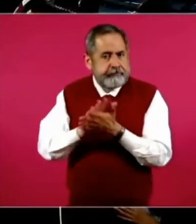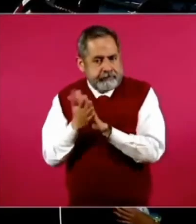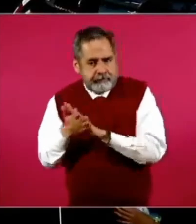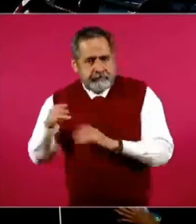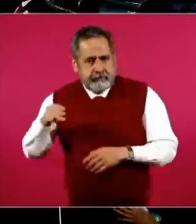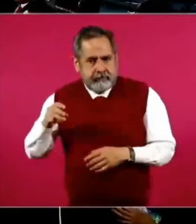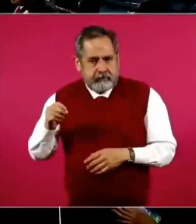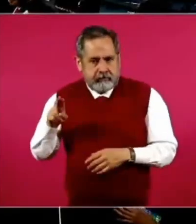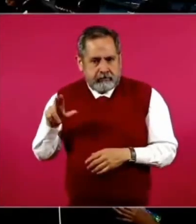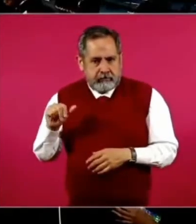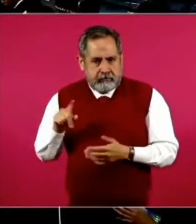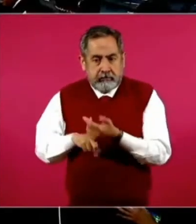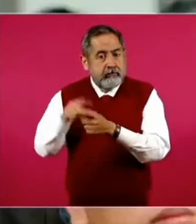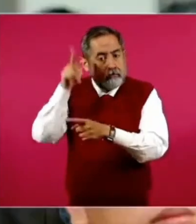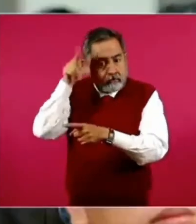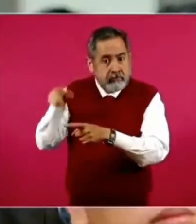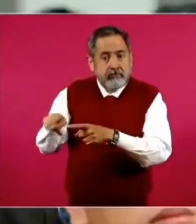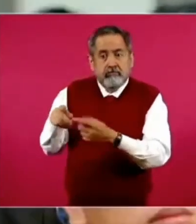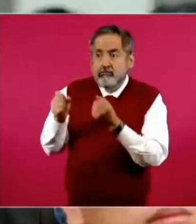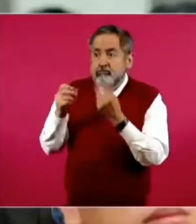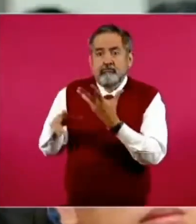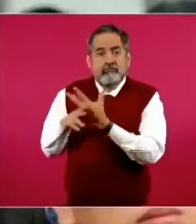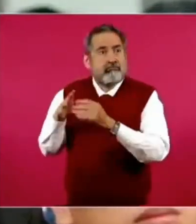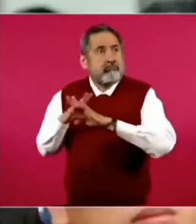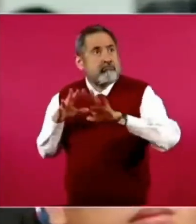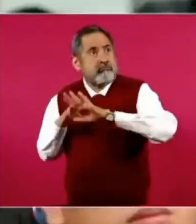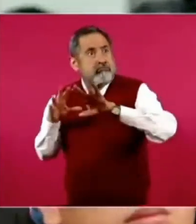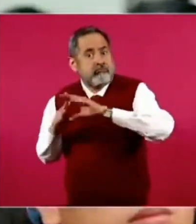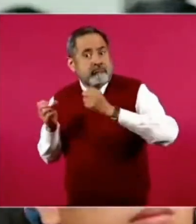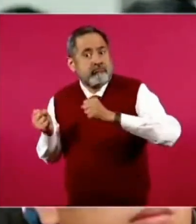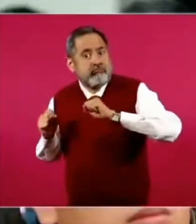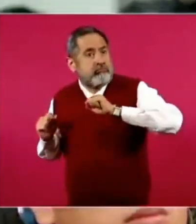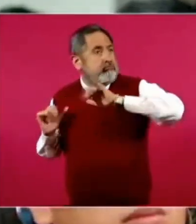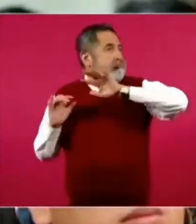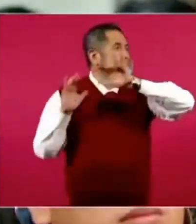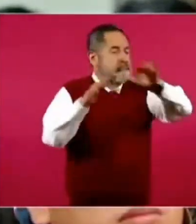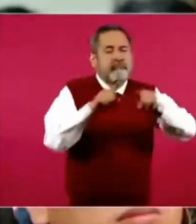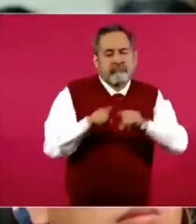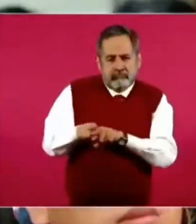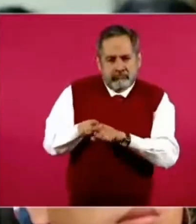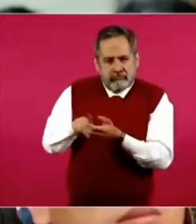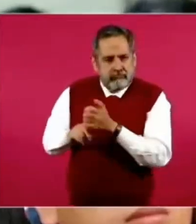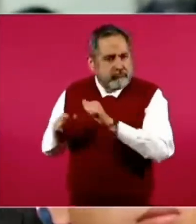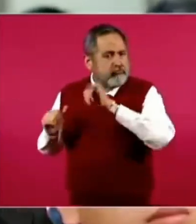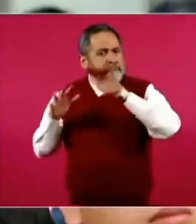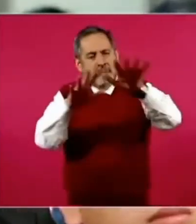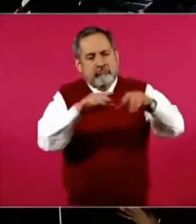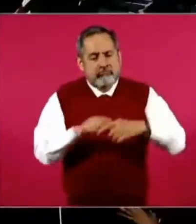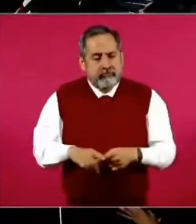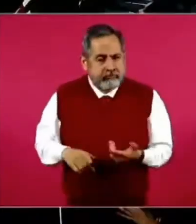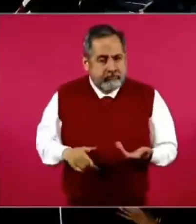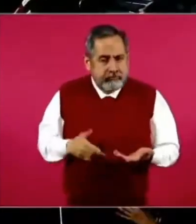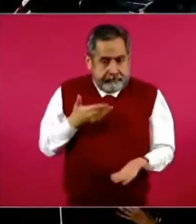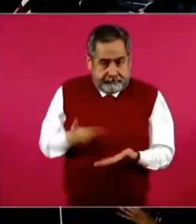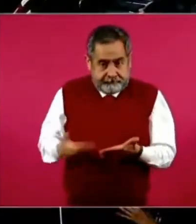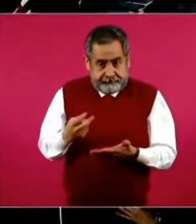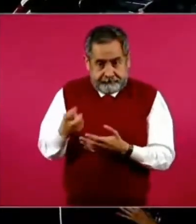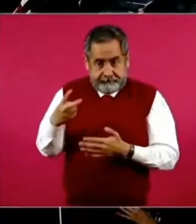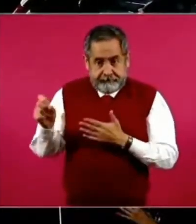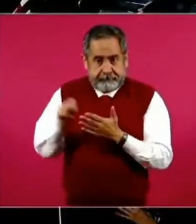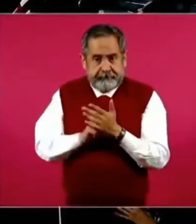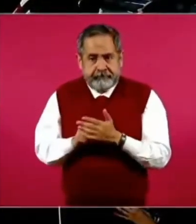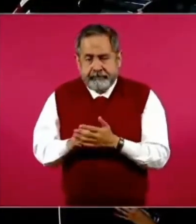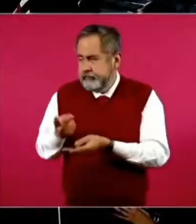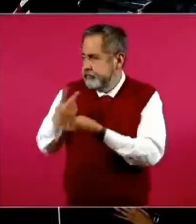sido un estado también expulsor de hermanos migrantes y este mes que no